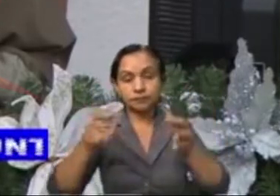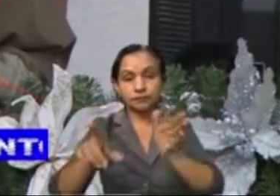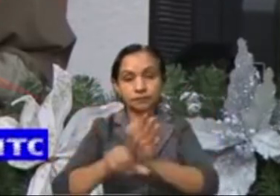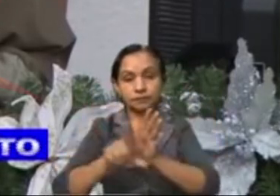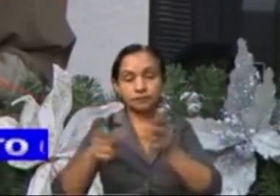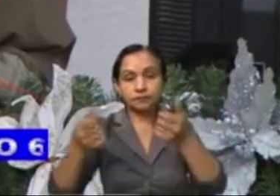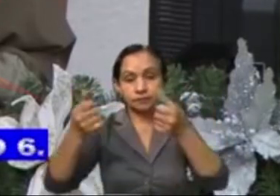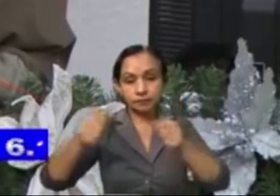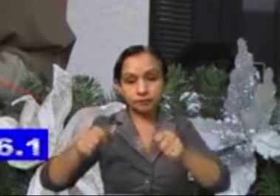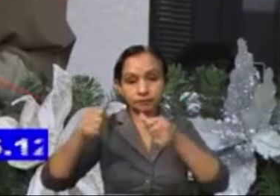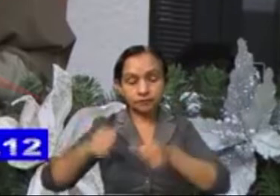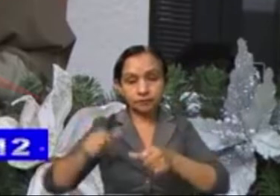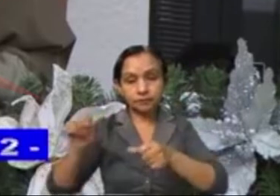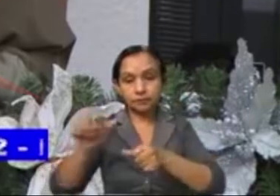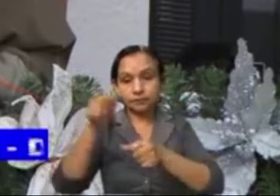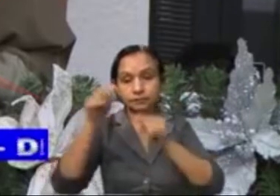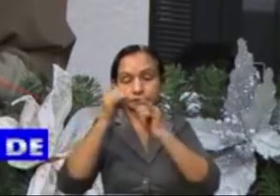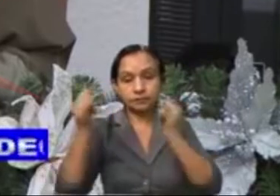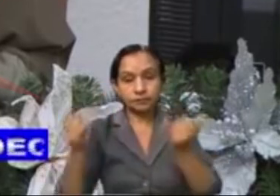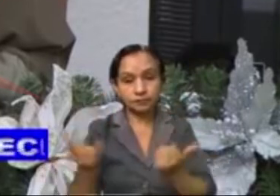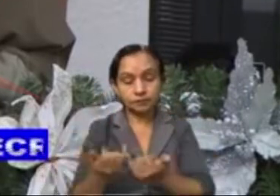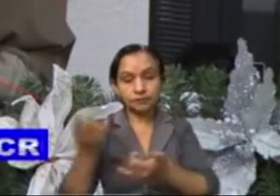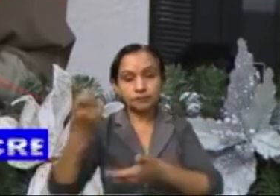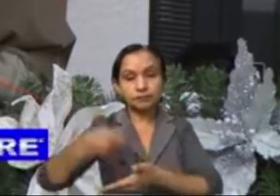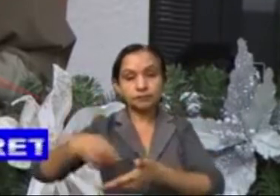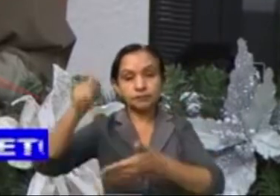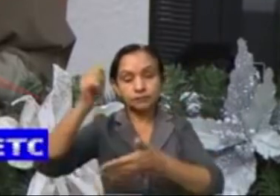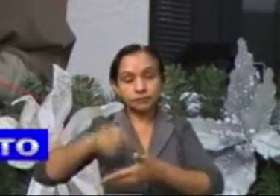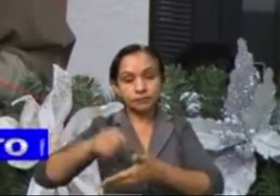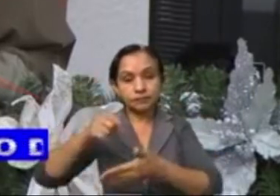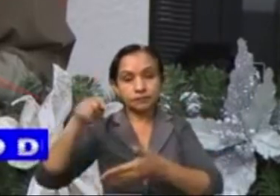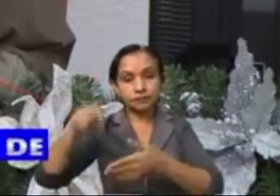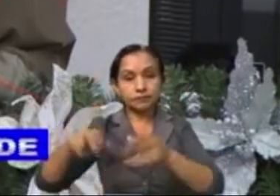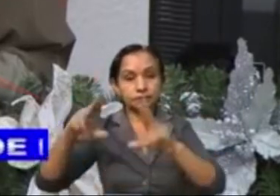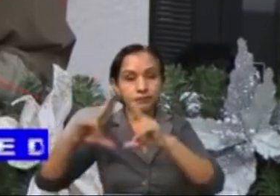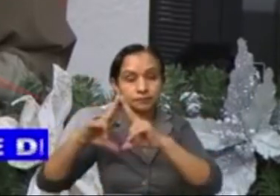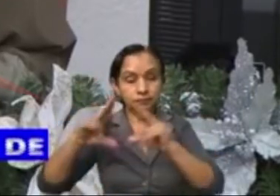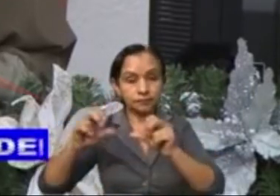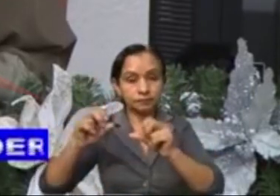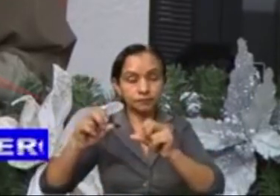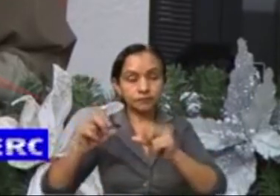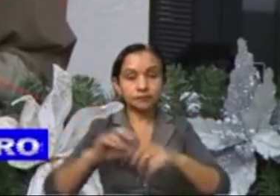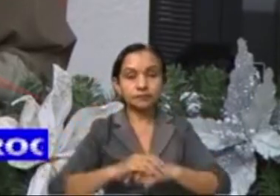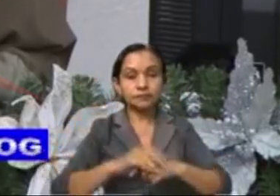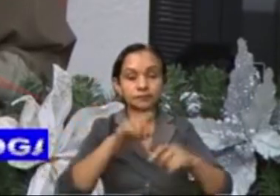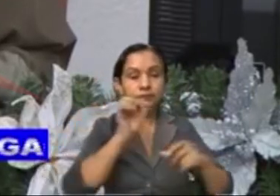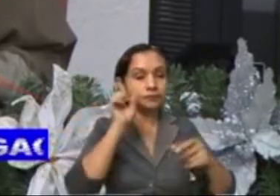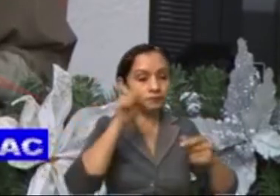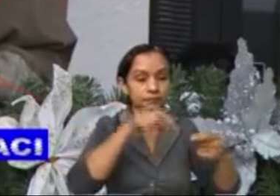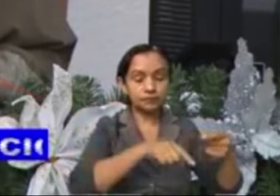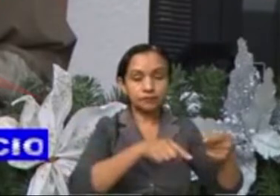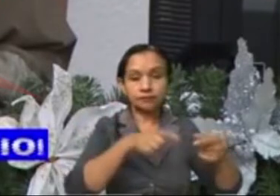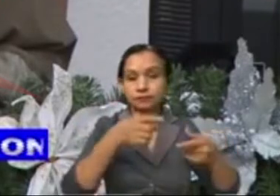los acuerdos u otros instrumentos suscritos entre la República de Nicaragua y Taiwán.